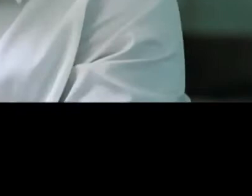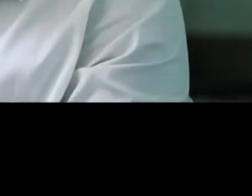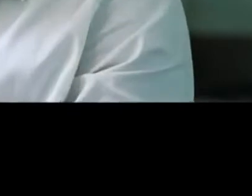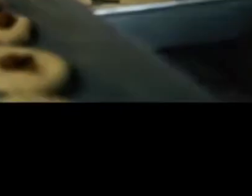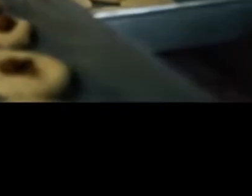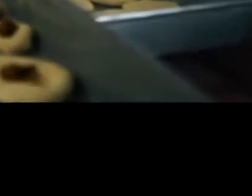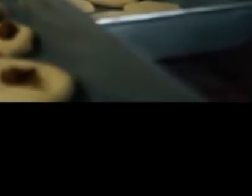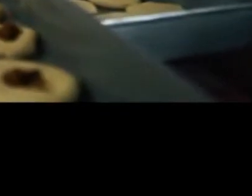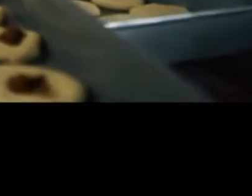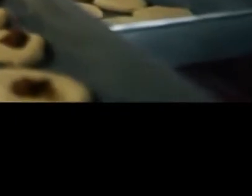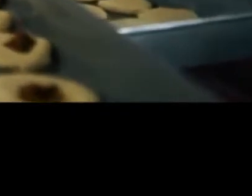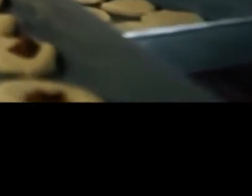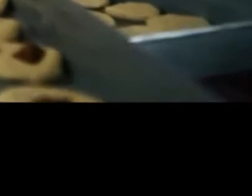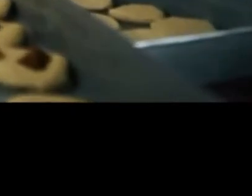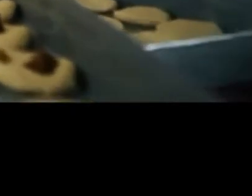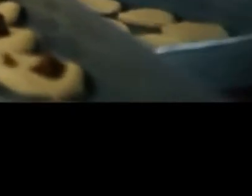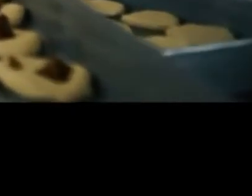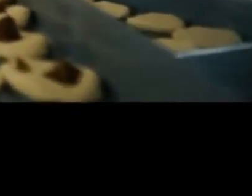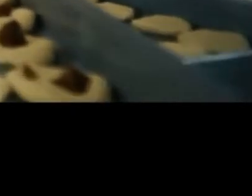que ser de Pueblo Nuevo.